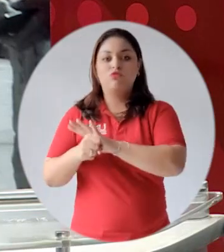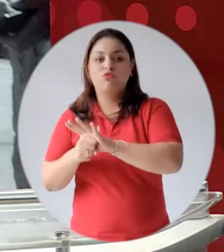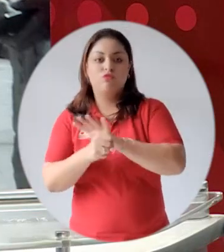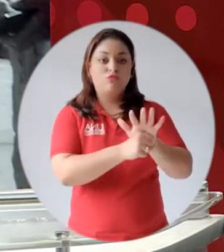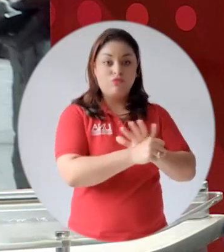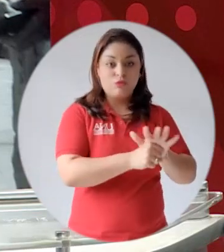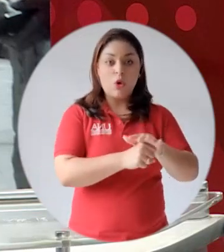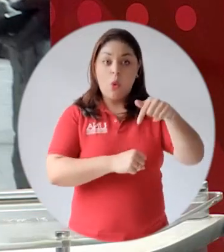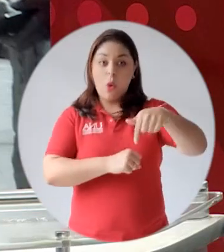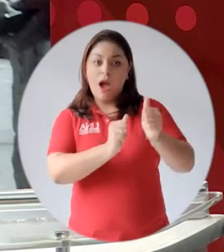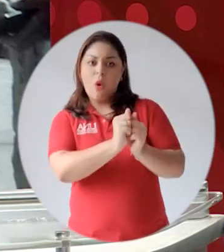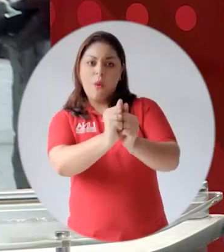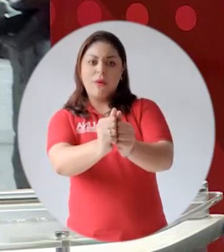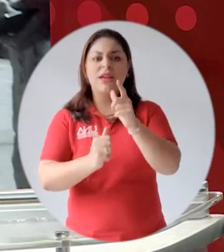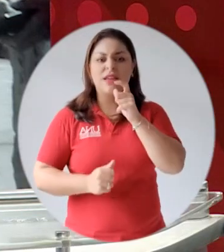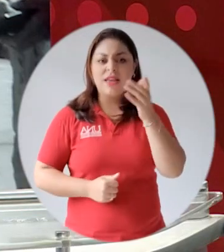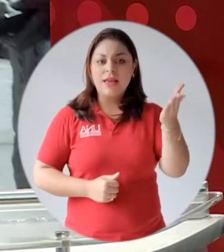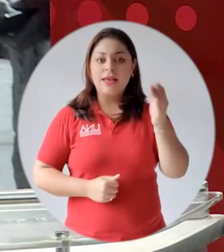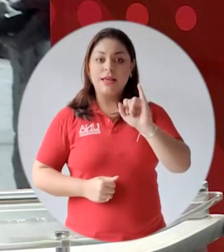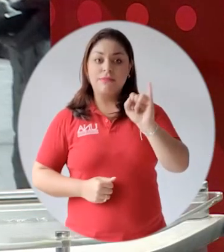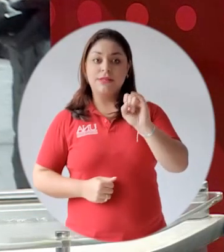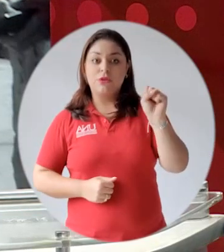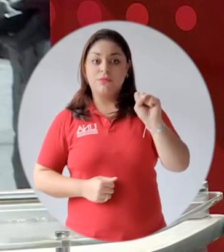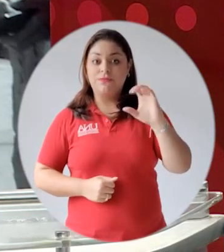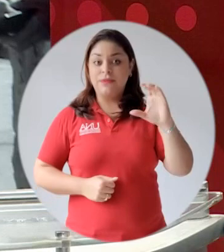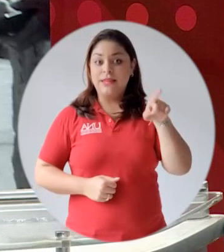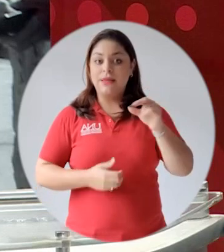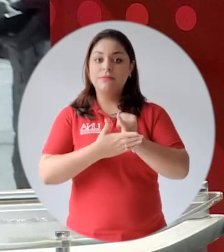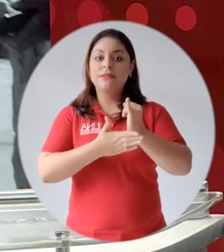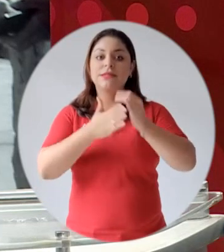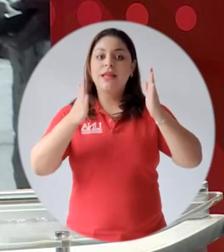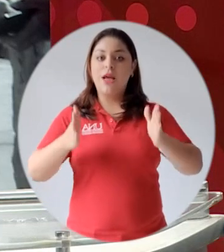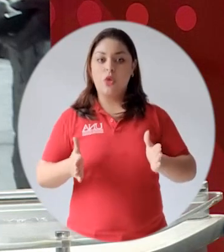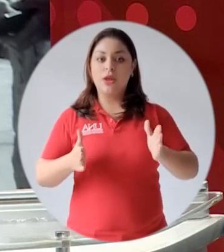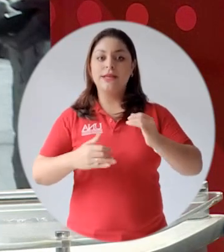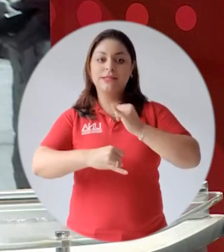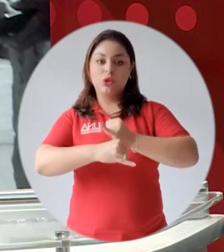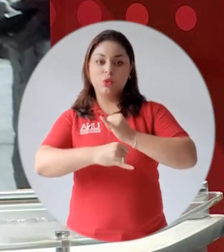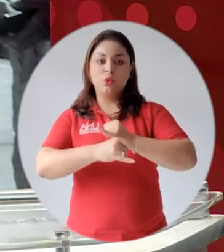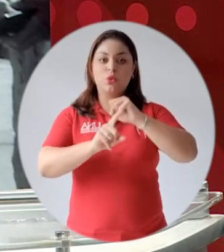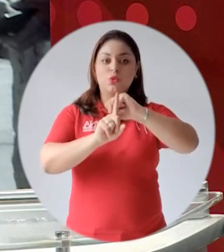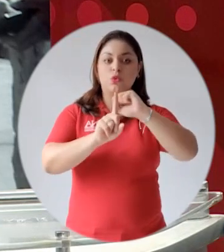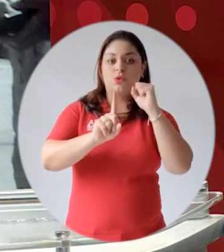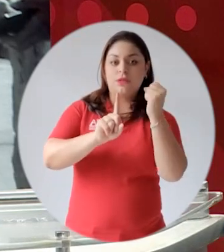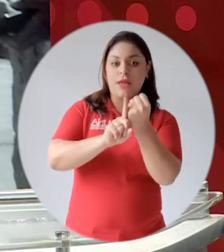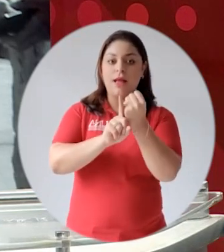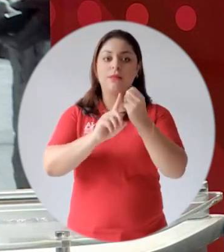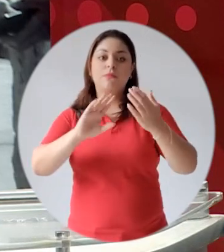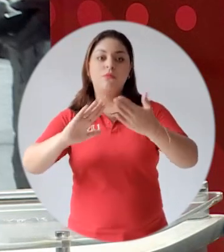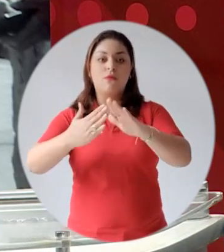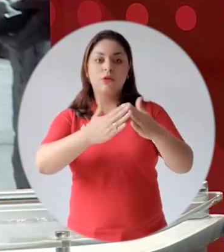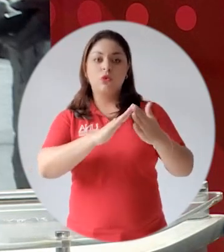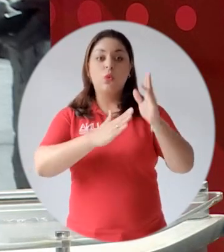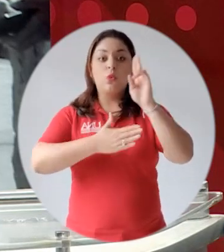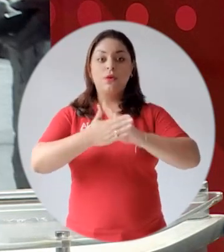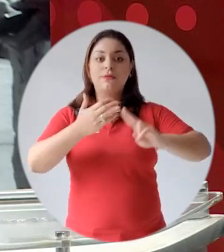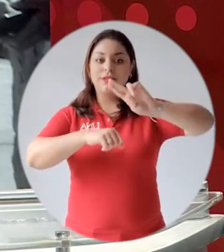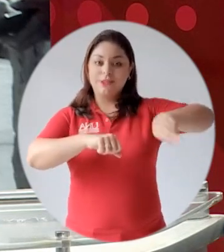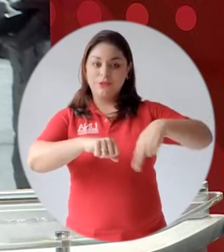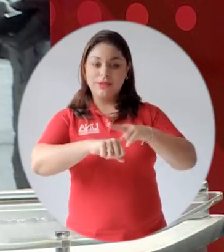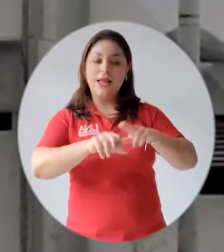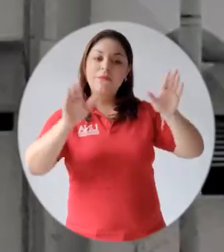en esta oportunidad Irma Sandoval Carvajal, quien es investigadora del Instituto de Estudios Sociales en Población de la Universidad